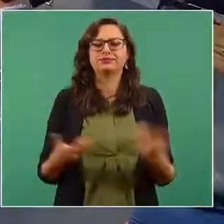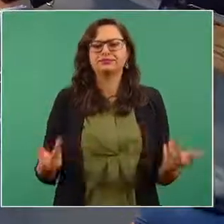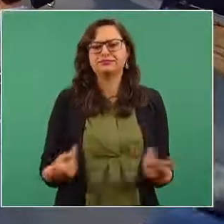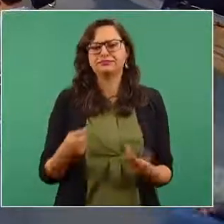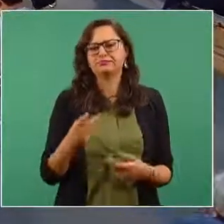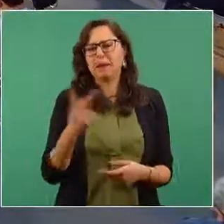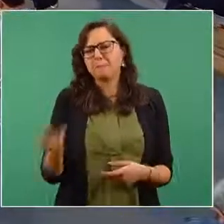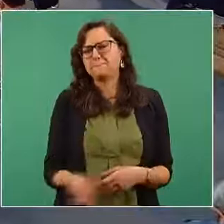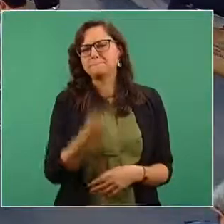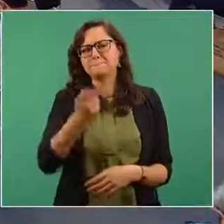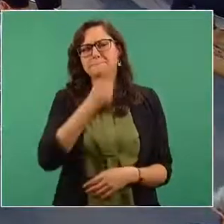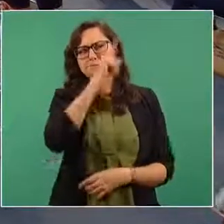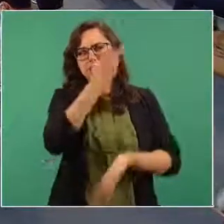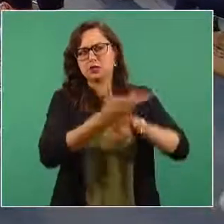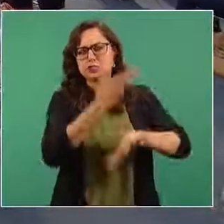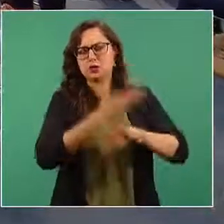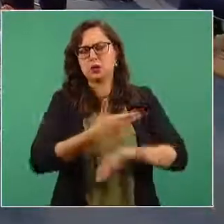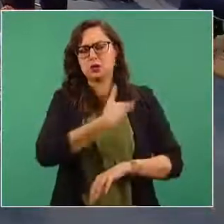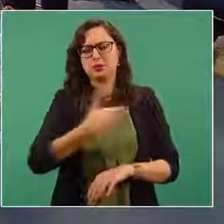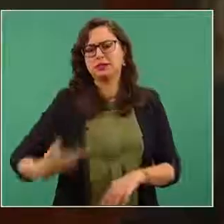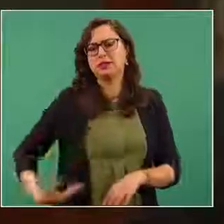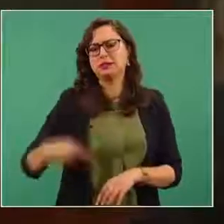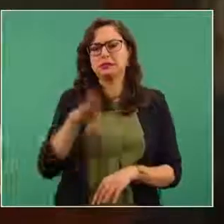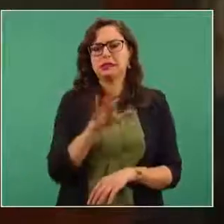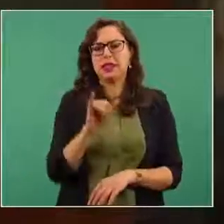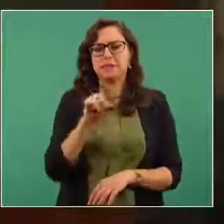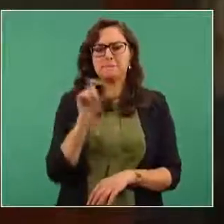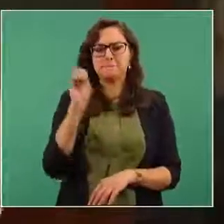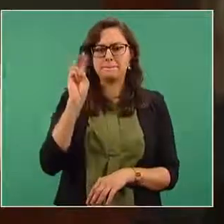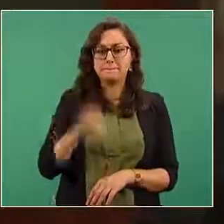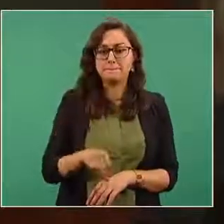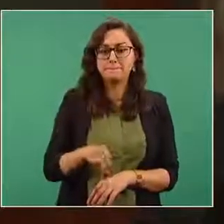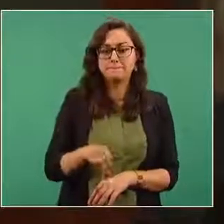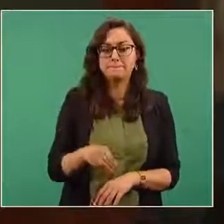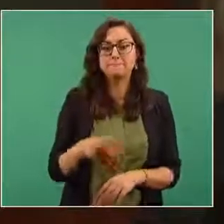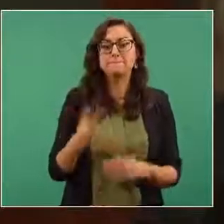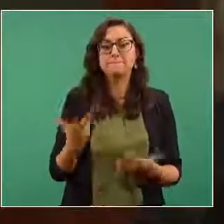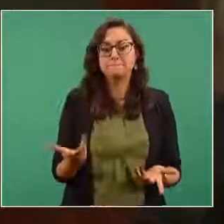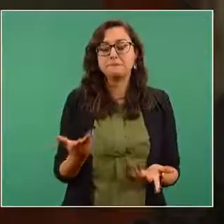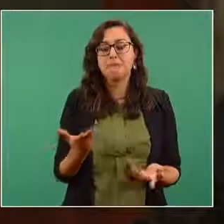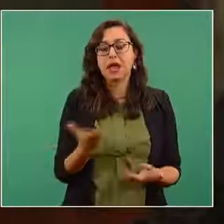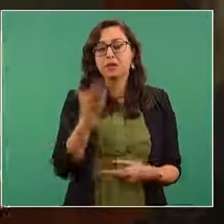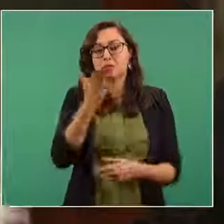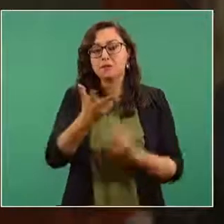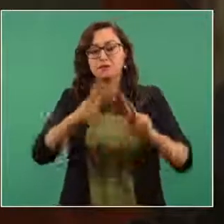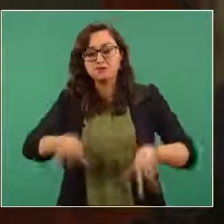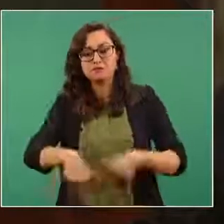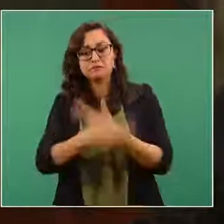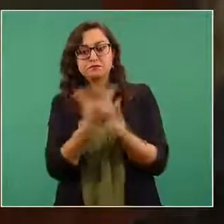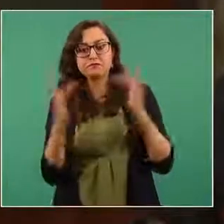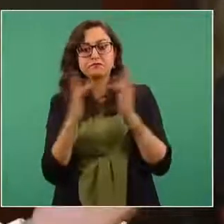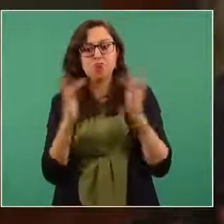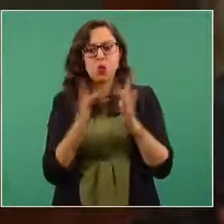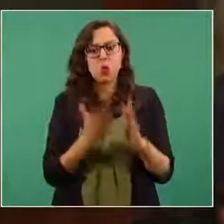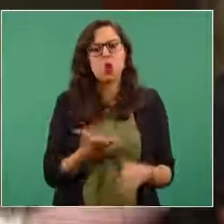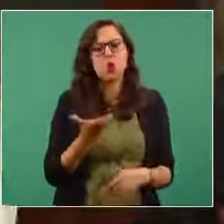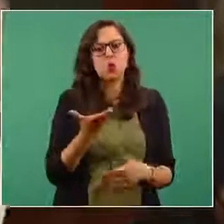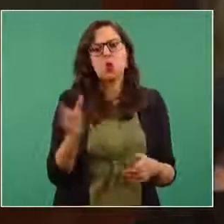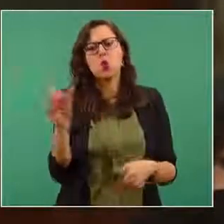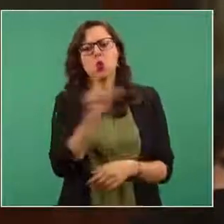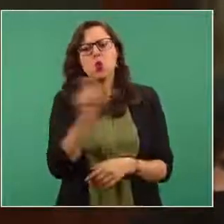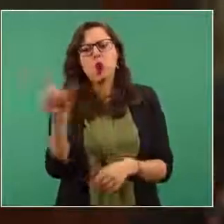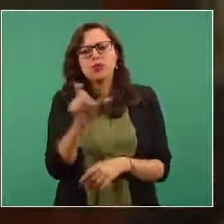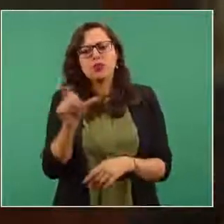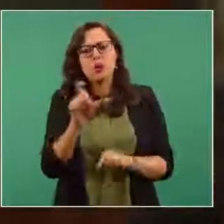Biden, ¿acordaron acaso la visita de alguno de ustedes al país vecino? ¿Cuándo iría usted hacia Estados Unidos? ¿Cuándo